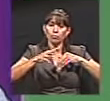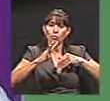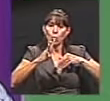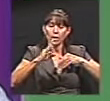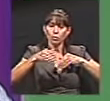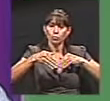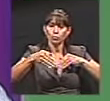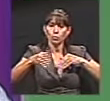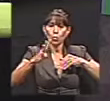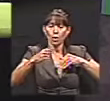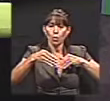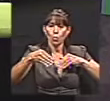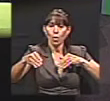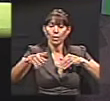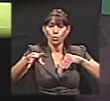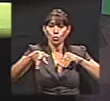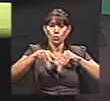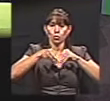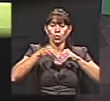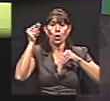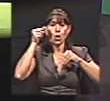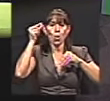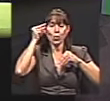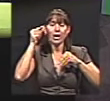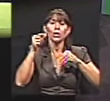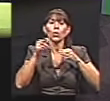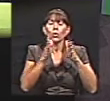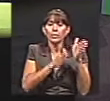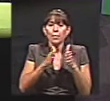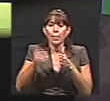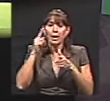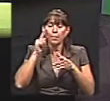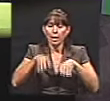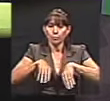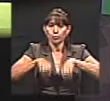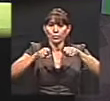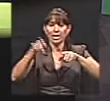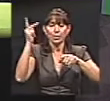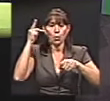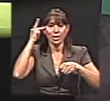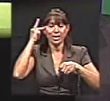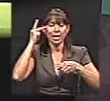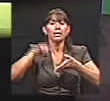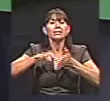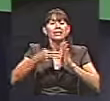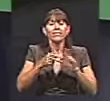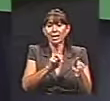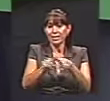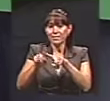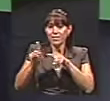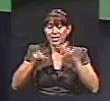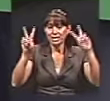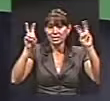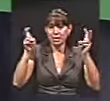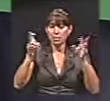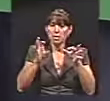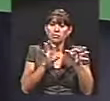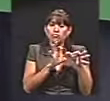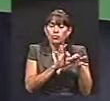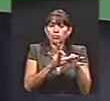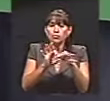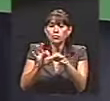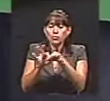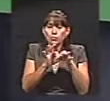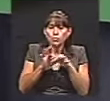de ejecutar esa política y consiste en varios ejes que están articulados entre sí, que tienen que ver con las